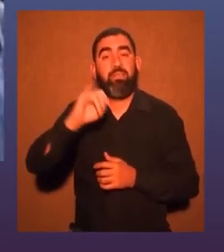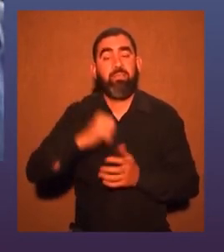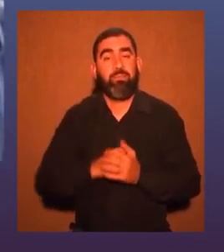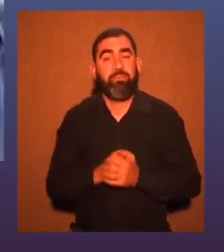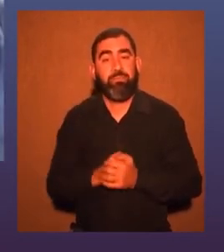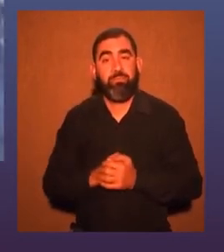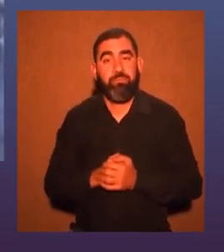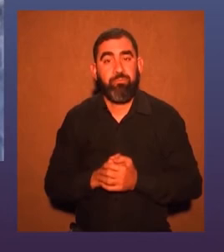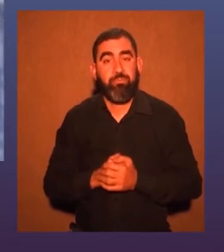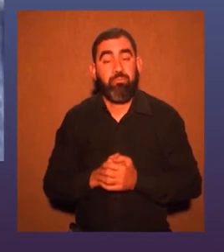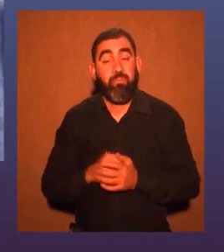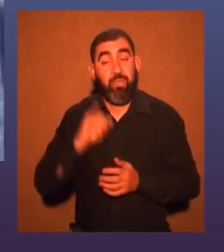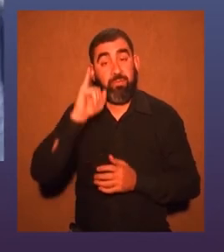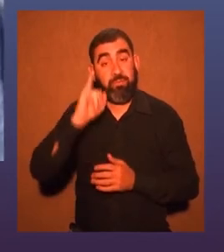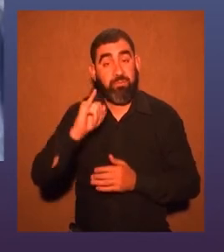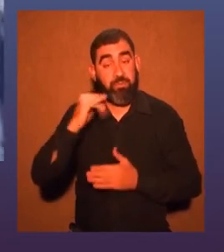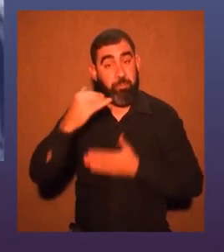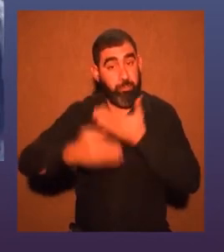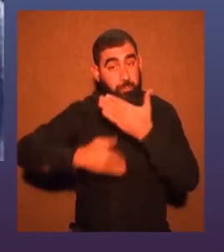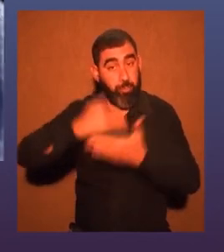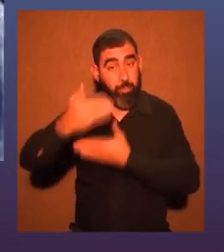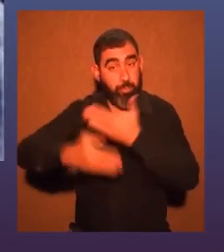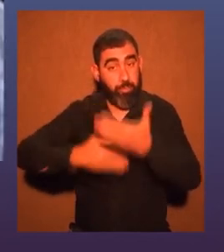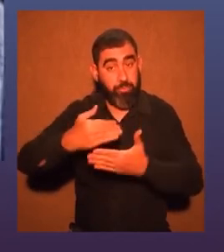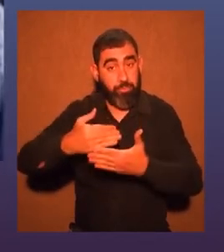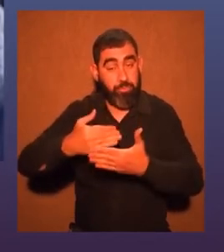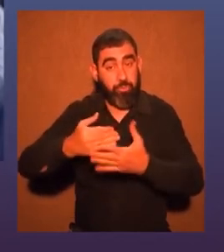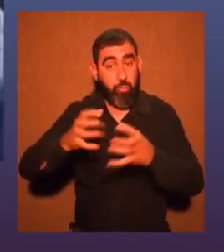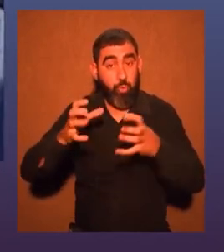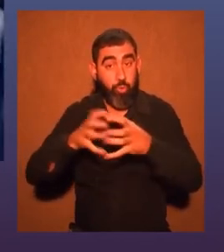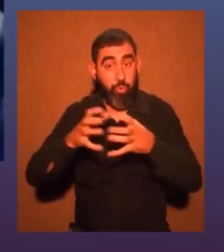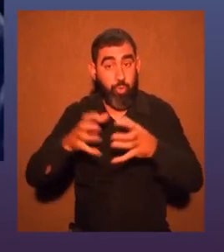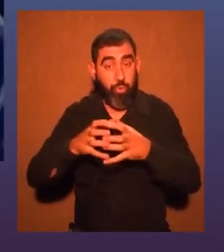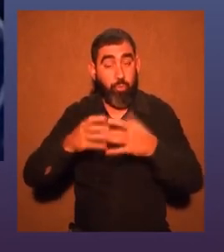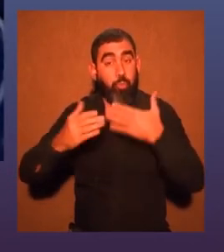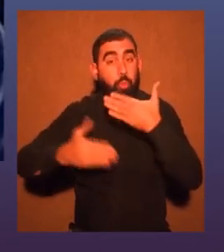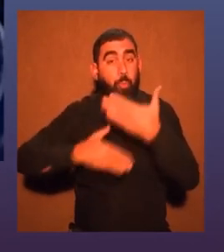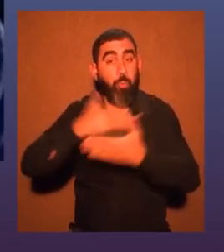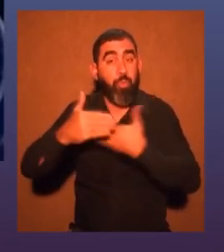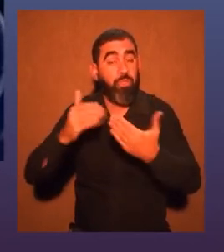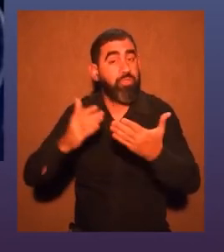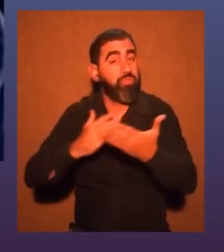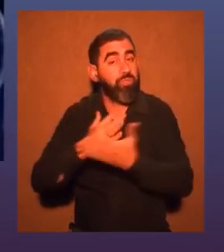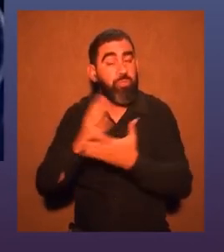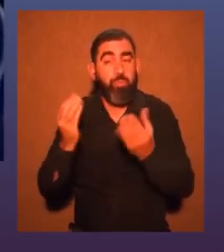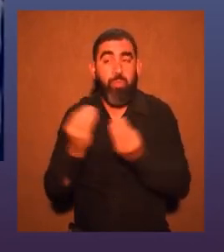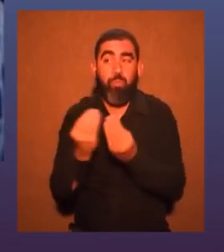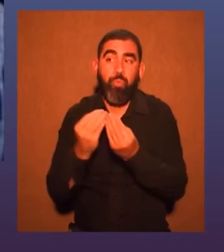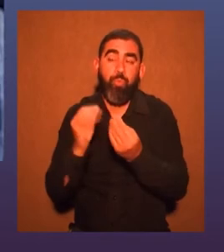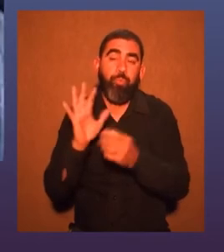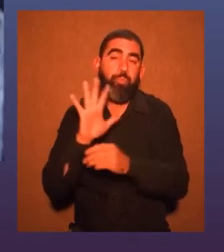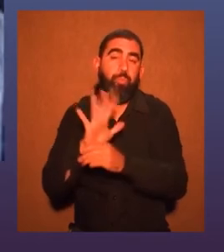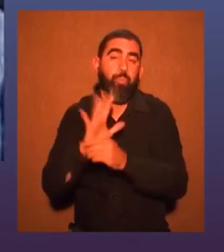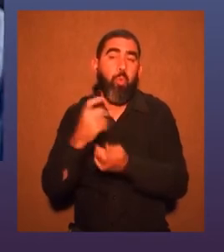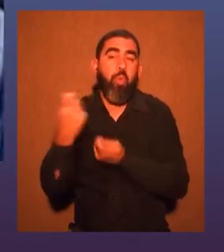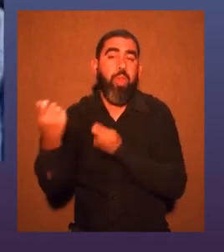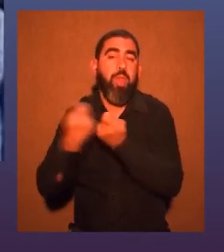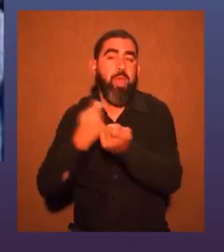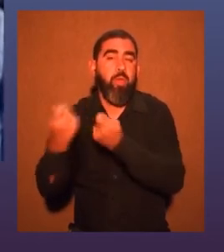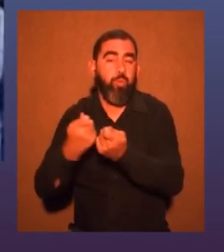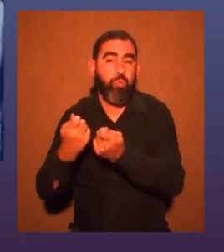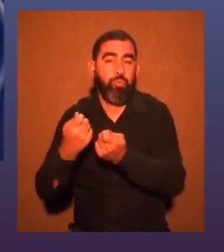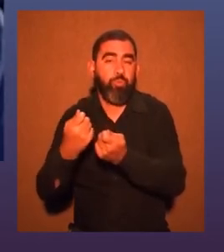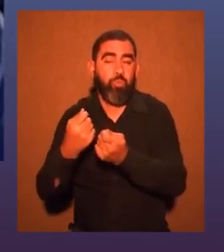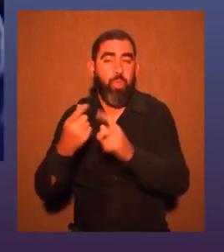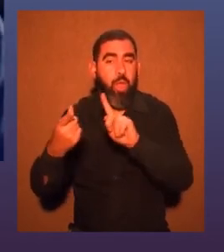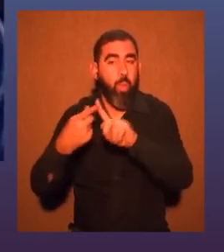Sí, los procesos colectivos son procesos siempre de mucha negociación, de búsqueda sí. permanente,